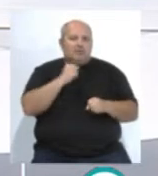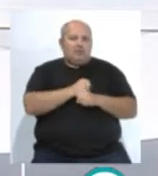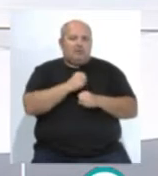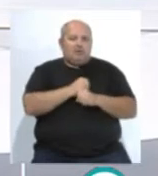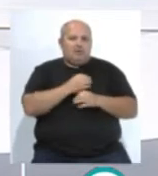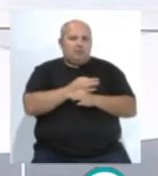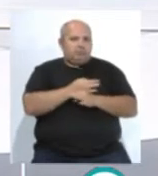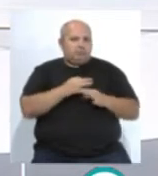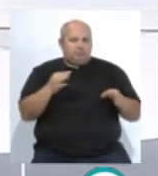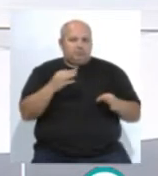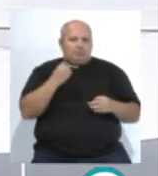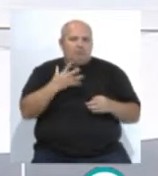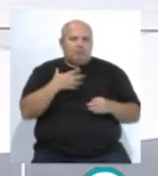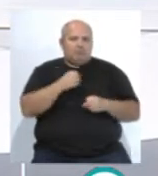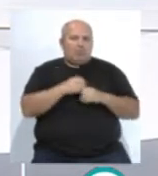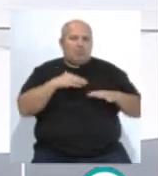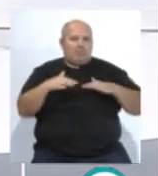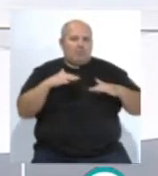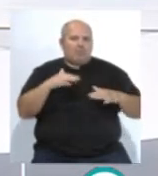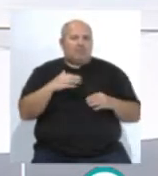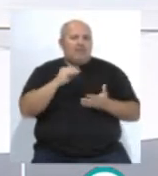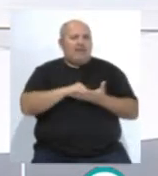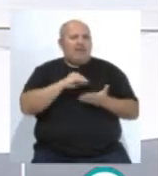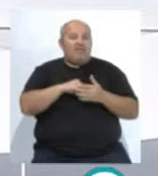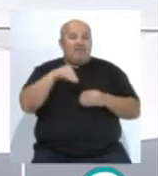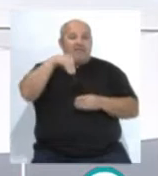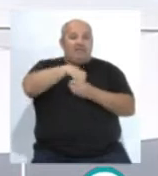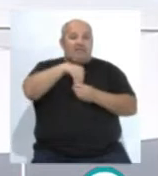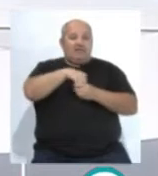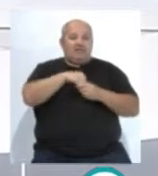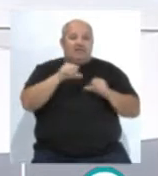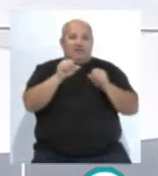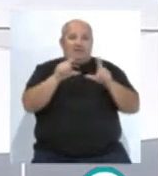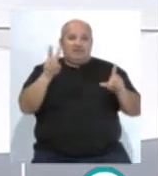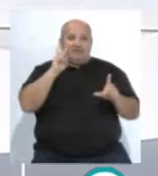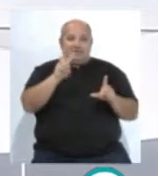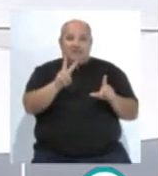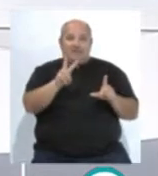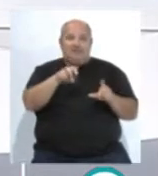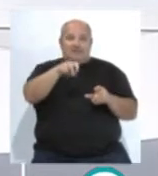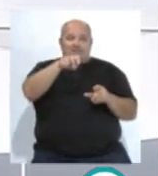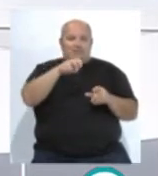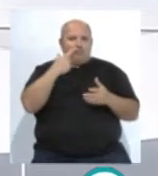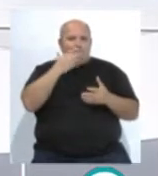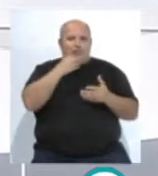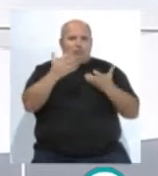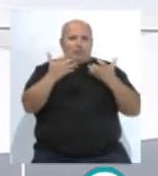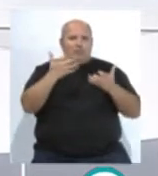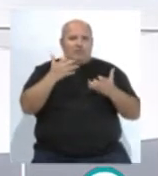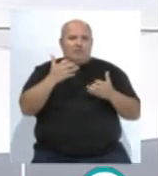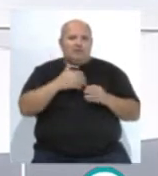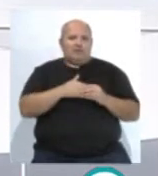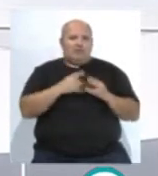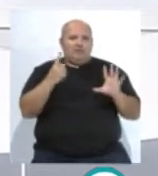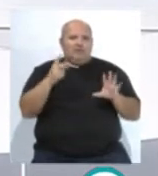trabajo encomiable porque defensivamente... Trabajo. Es que muchas veces por eso digo que una cosa es lo que se ve en la televisión, que se ve muy bonito, te